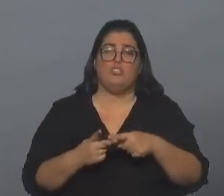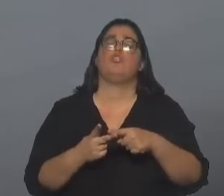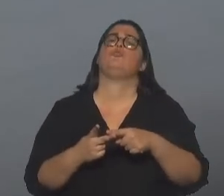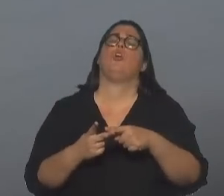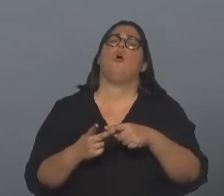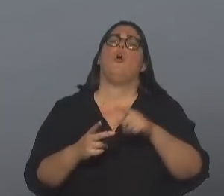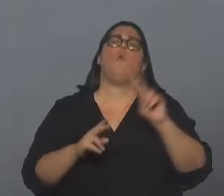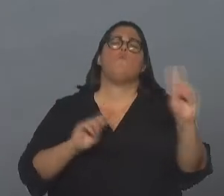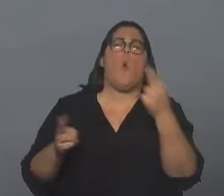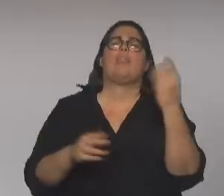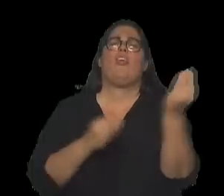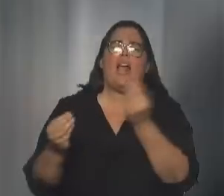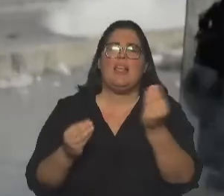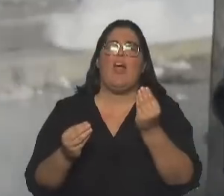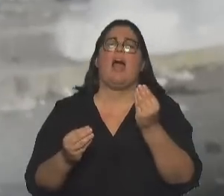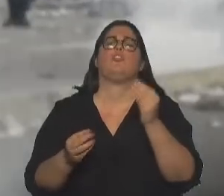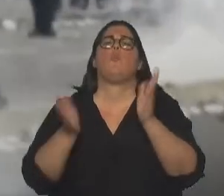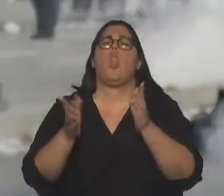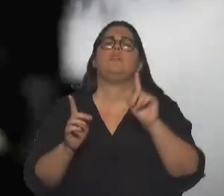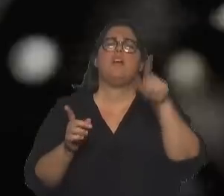en muertes de candidatos.